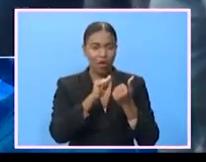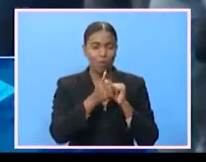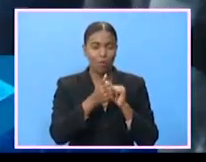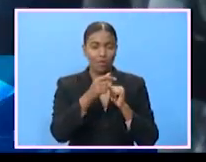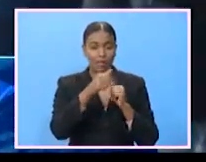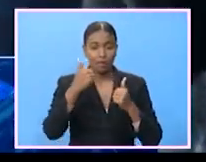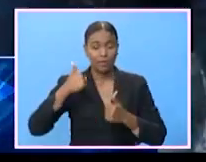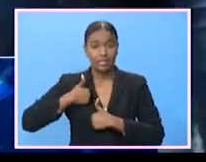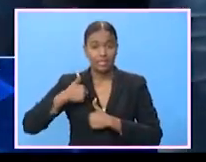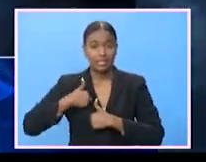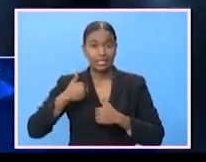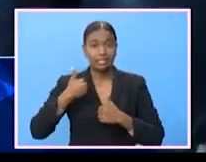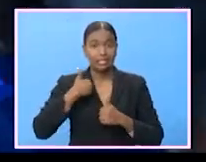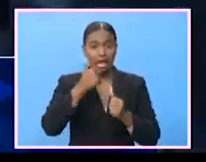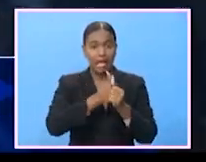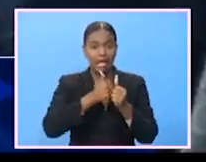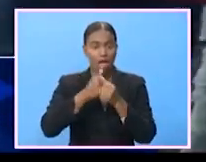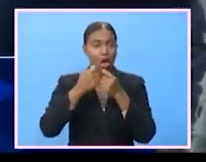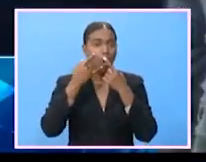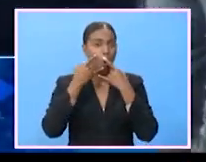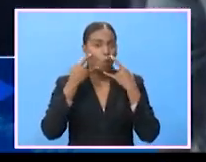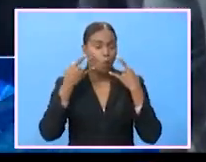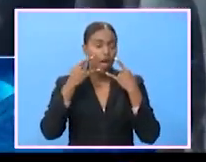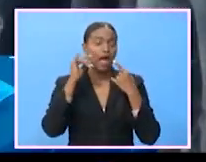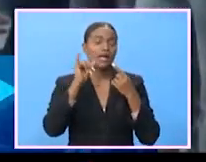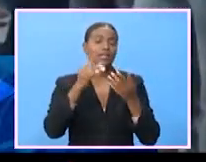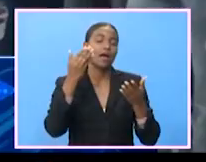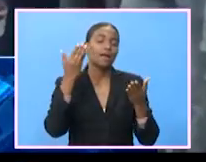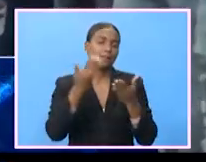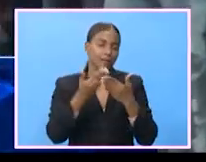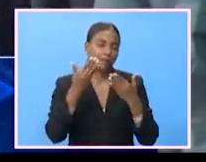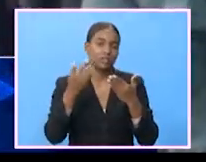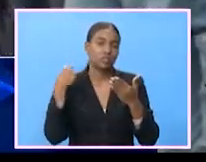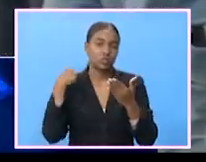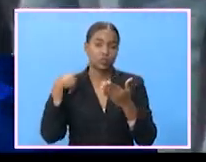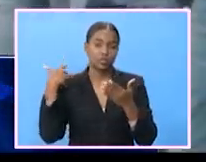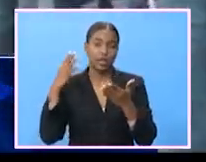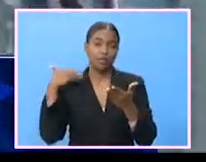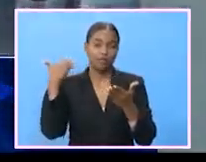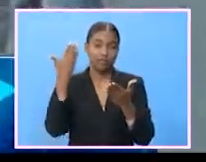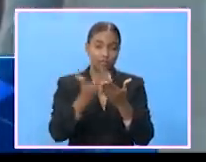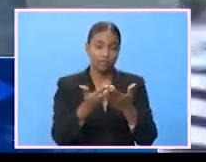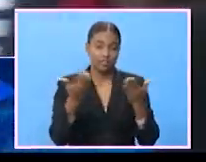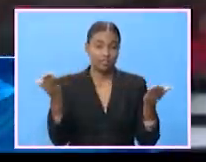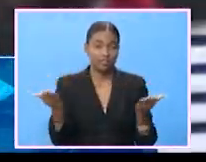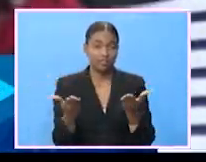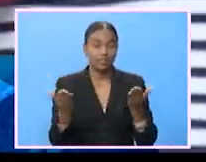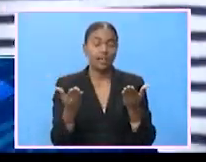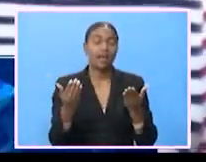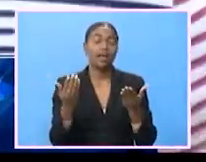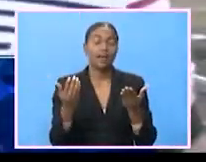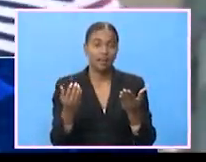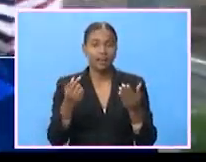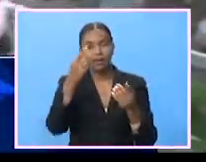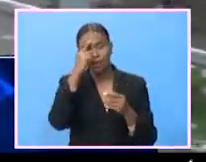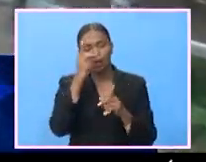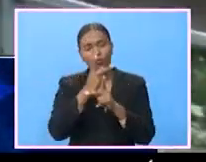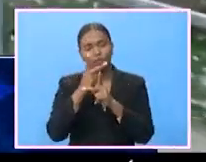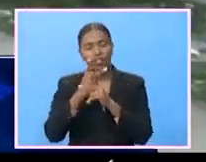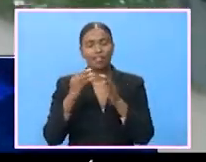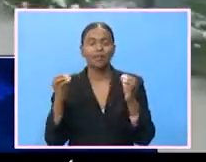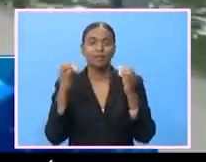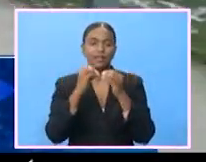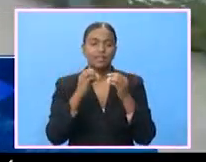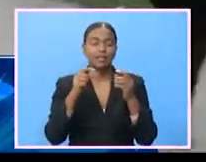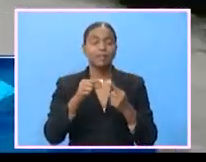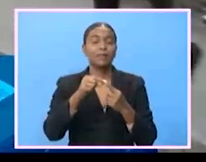los militares tienen sus mascarillas puestas. Eso es una señal de que entramos ya en esta consonancia, en esta dinámica de un cuidado mayor, sobre